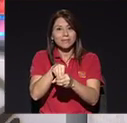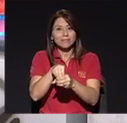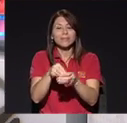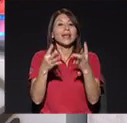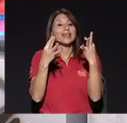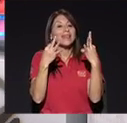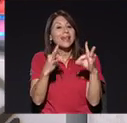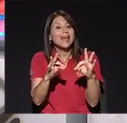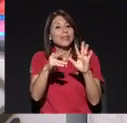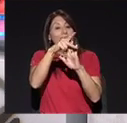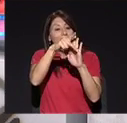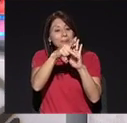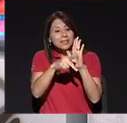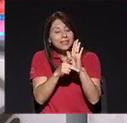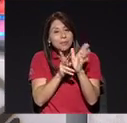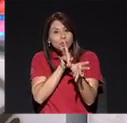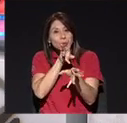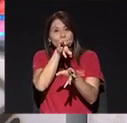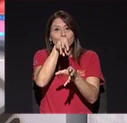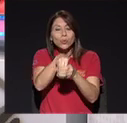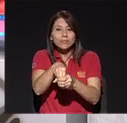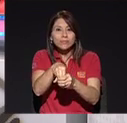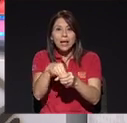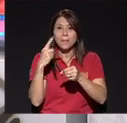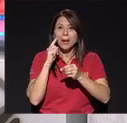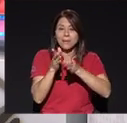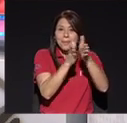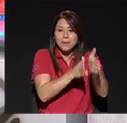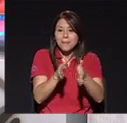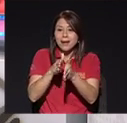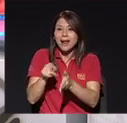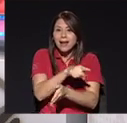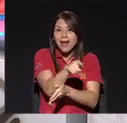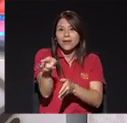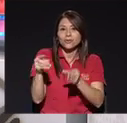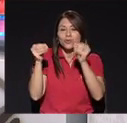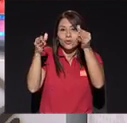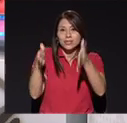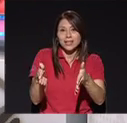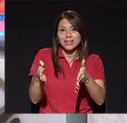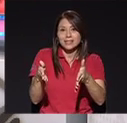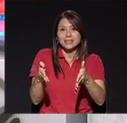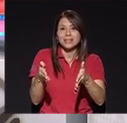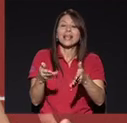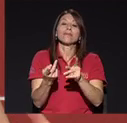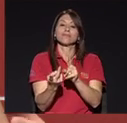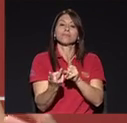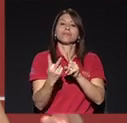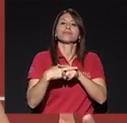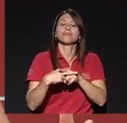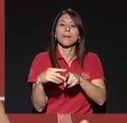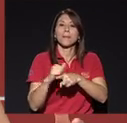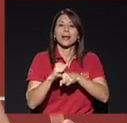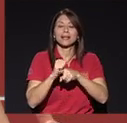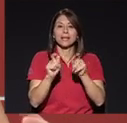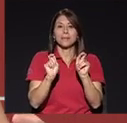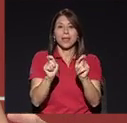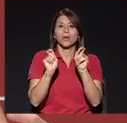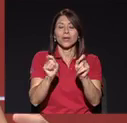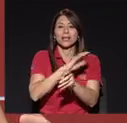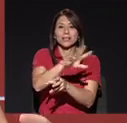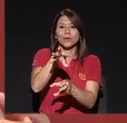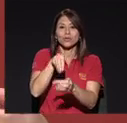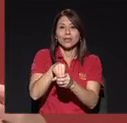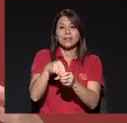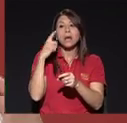de visualizar estos principios en la formación del estudiantado y sobre todo generar prácticas pedagógicas inclusivas, porque